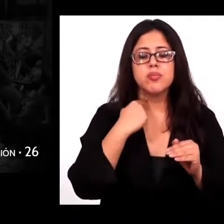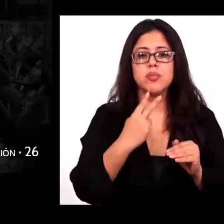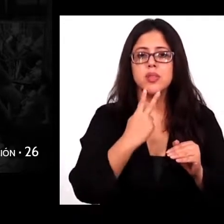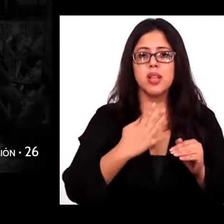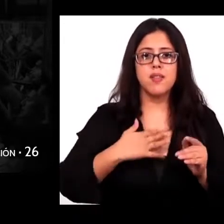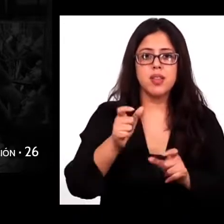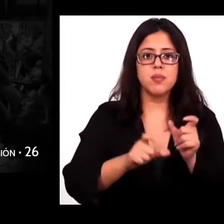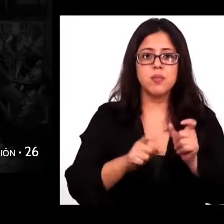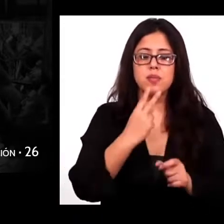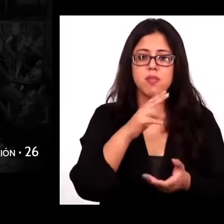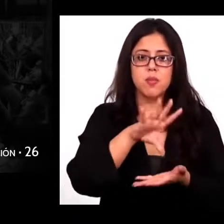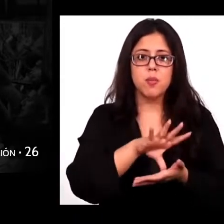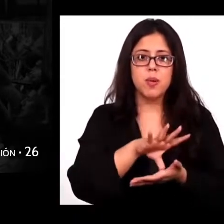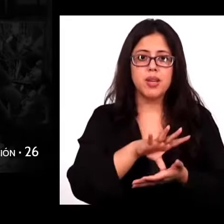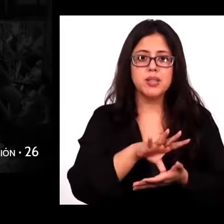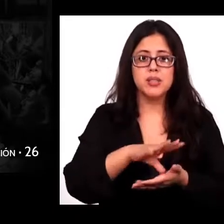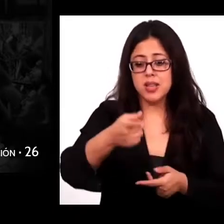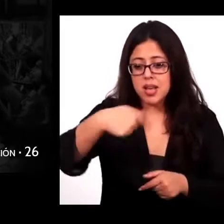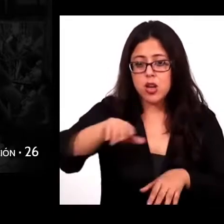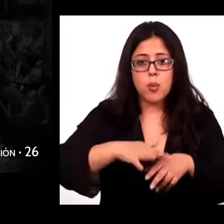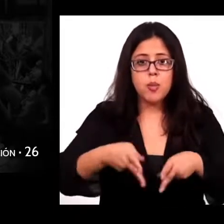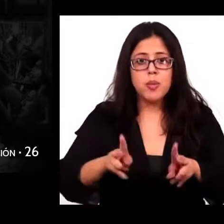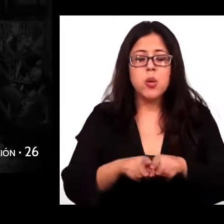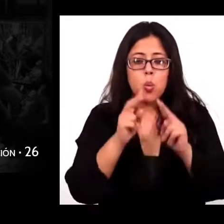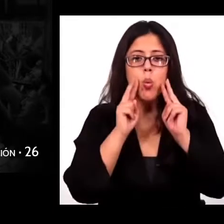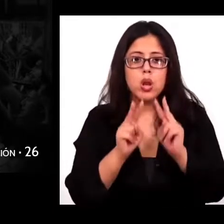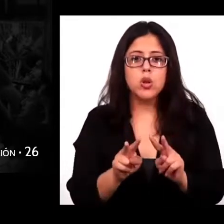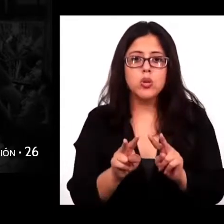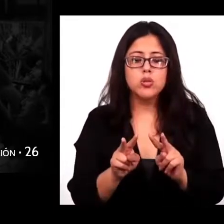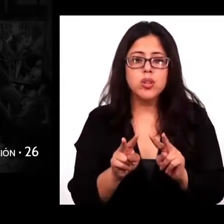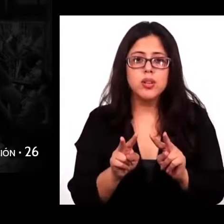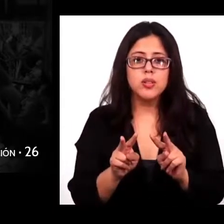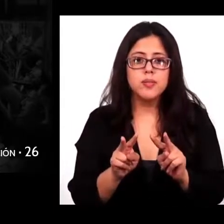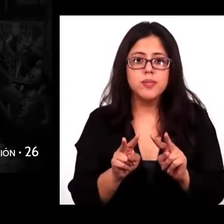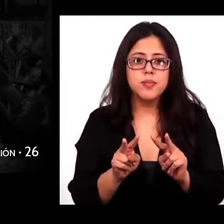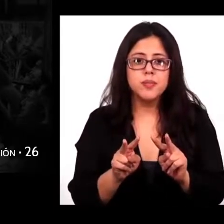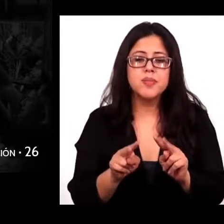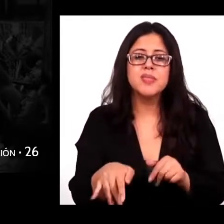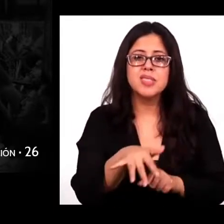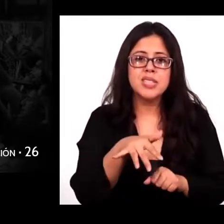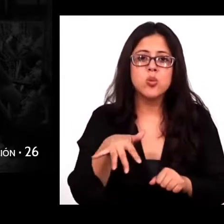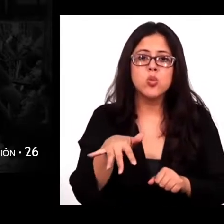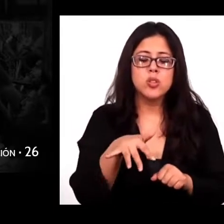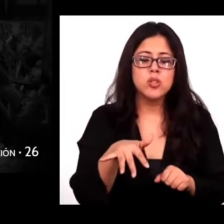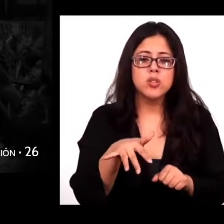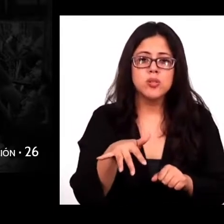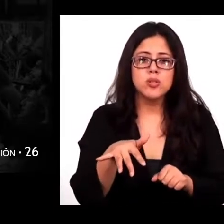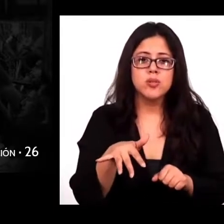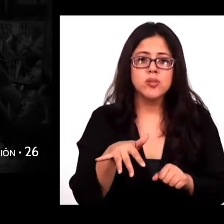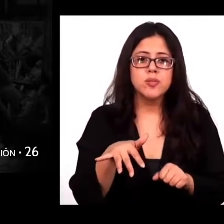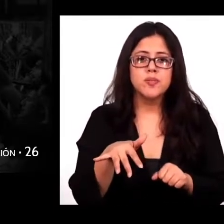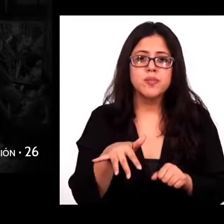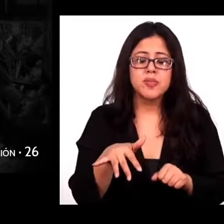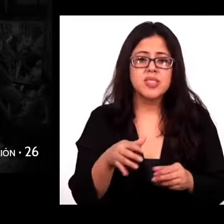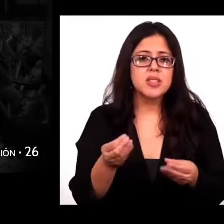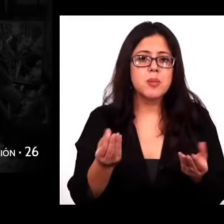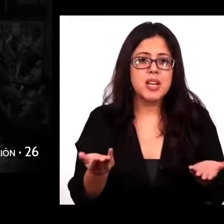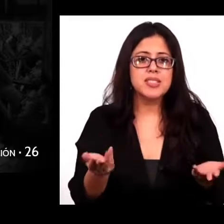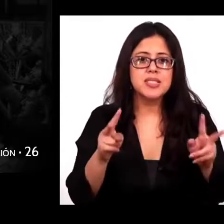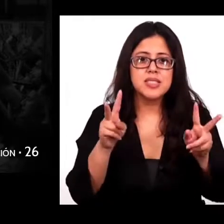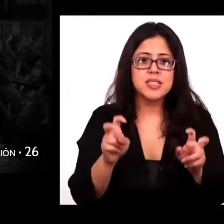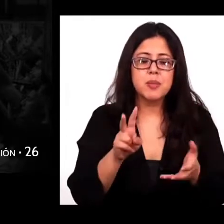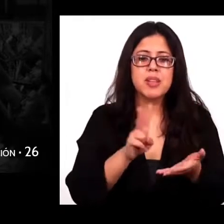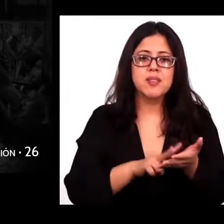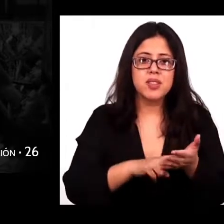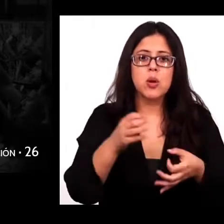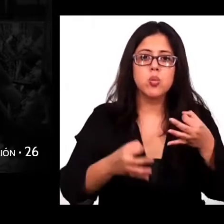en este país. Ellos nos permitieron conocer de primera fuente la situación que está ocurriendo en materia de verdad,